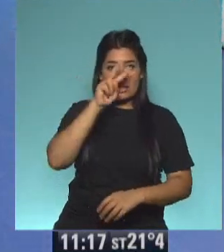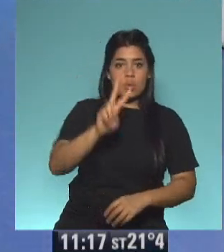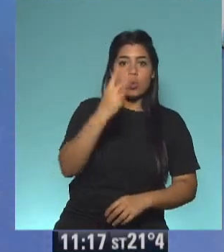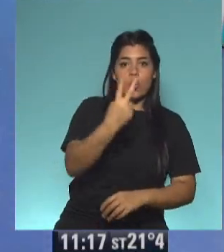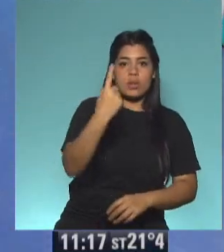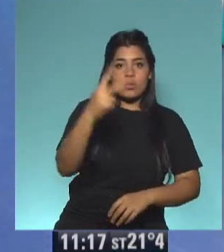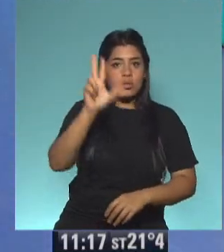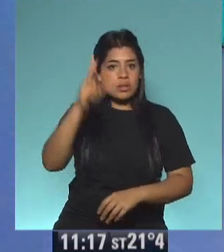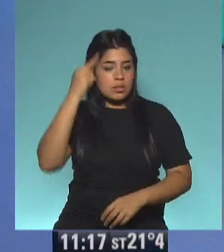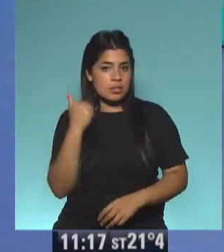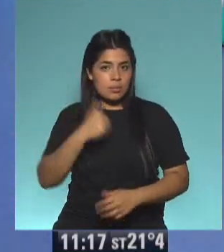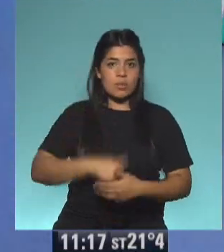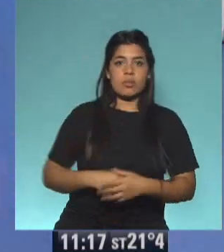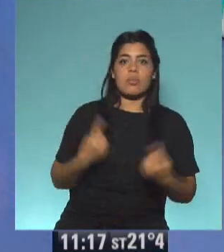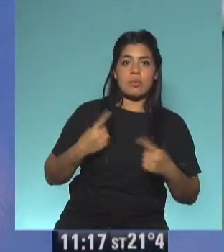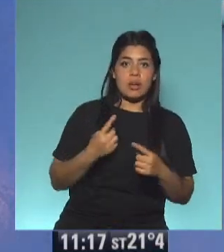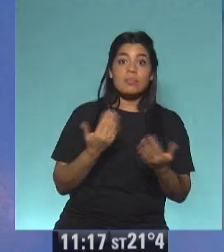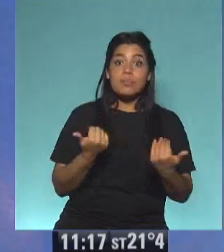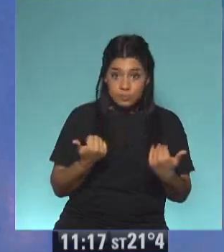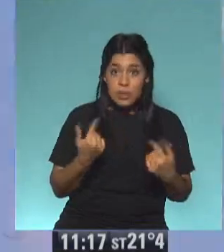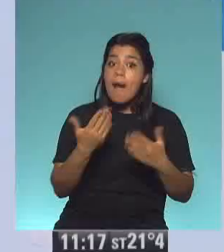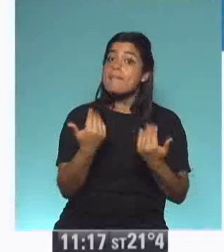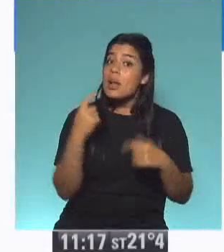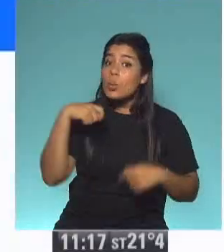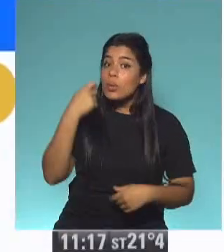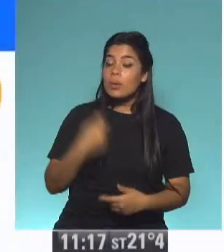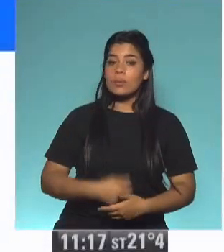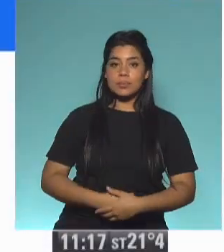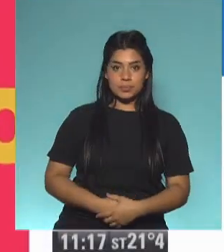11-32-75-21-39. ¿Quieren saber cómo comunicarse? Vamos a verlo. A